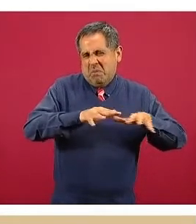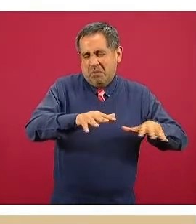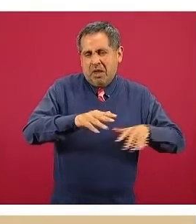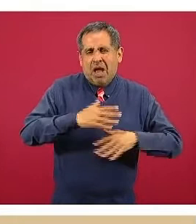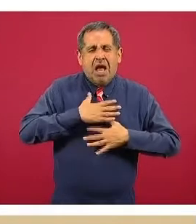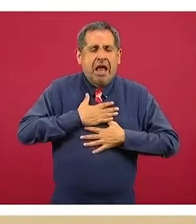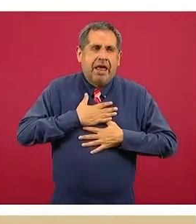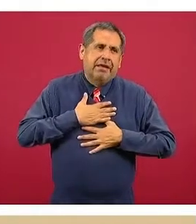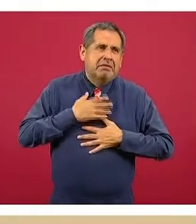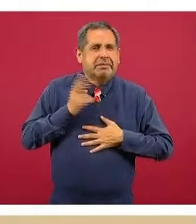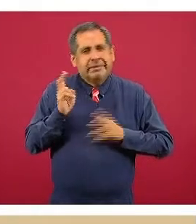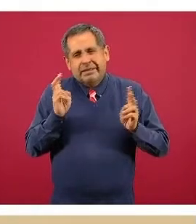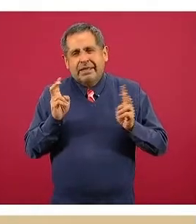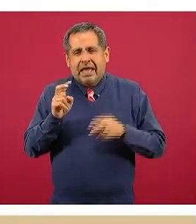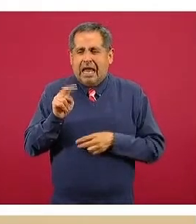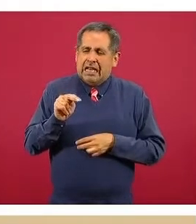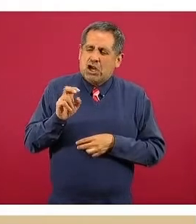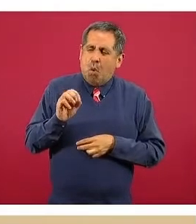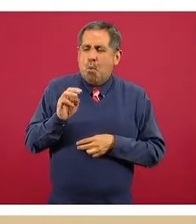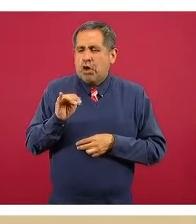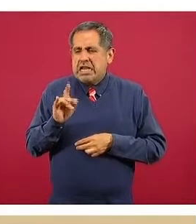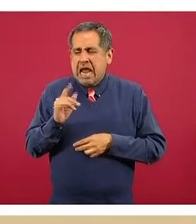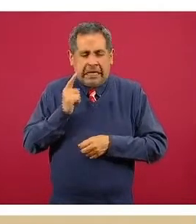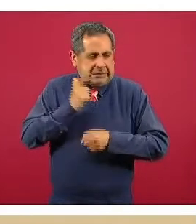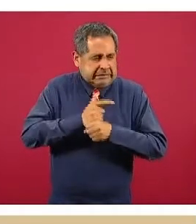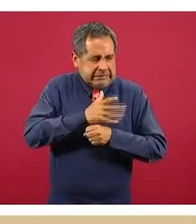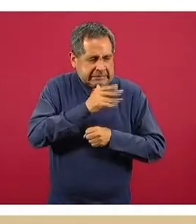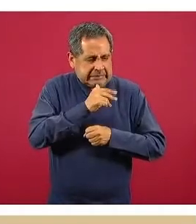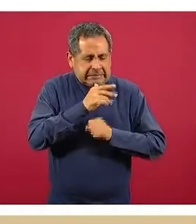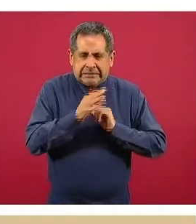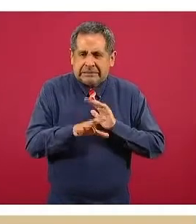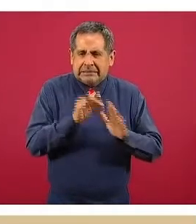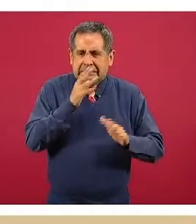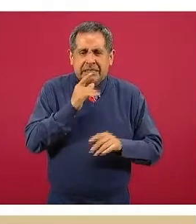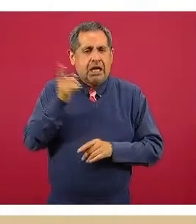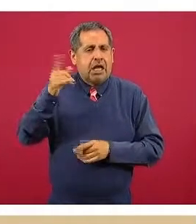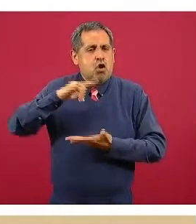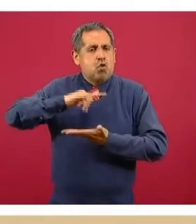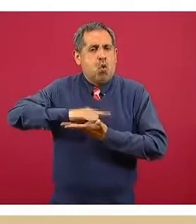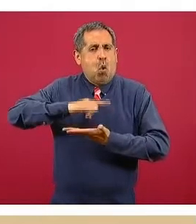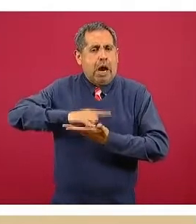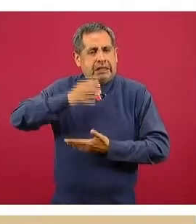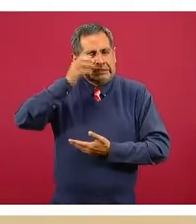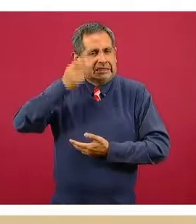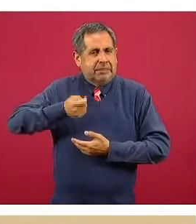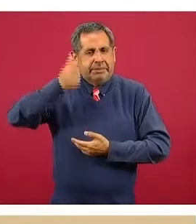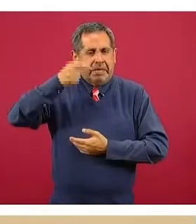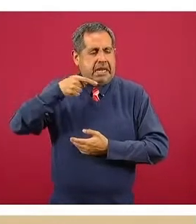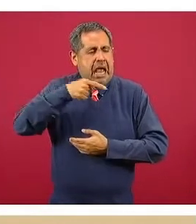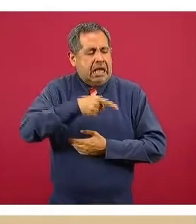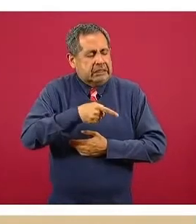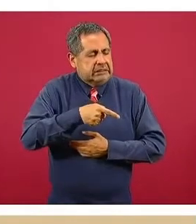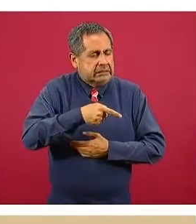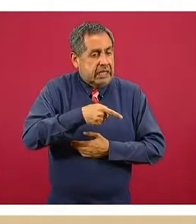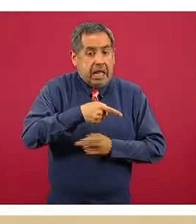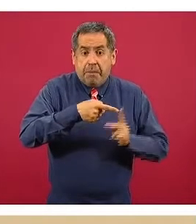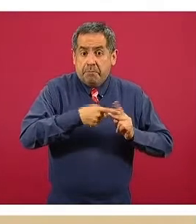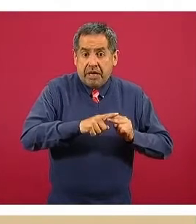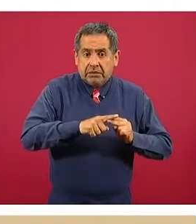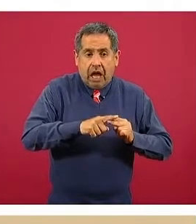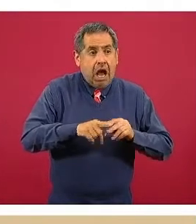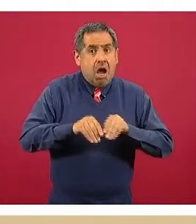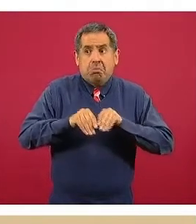de neumonías sin un microorganismo identificado que había ocurrido en Wuhan, China, pero ya ante ese evento